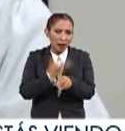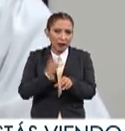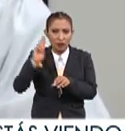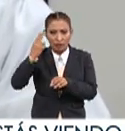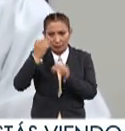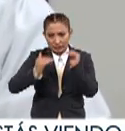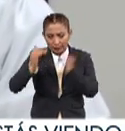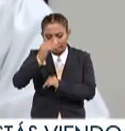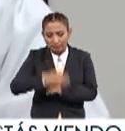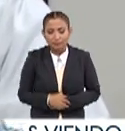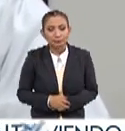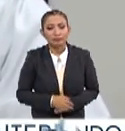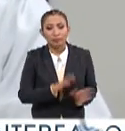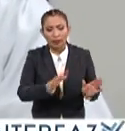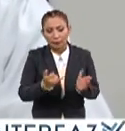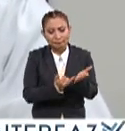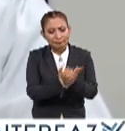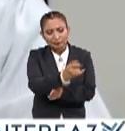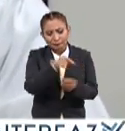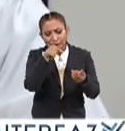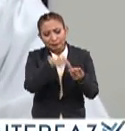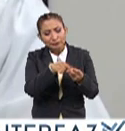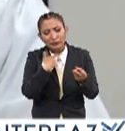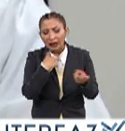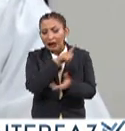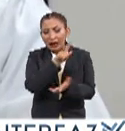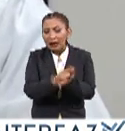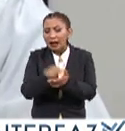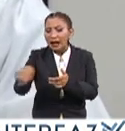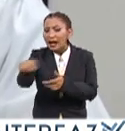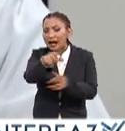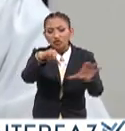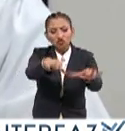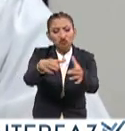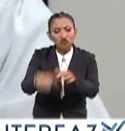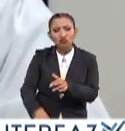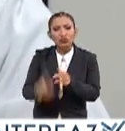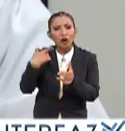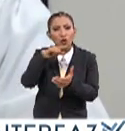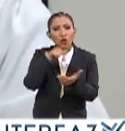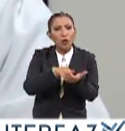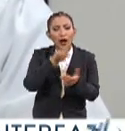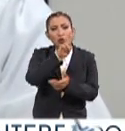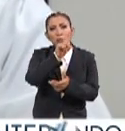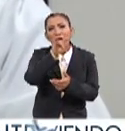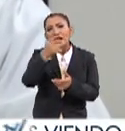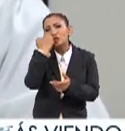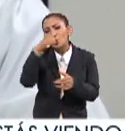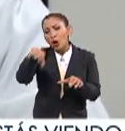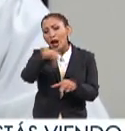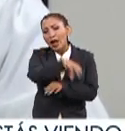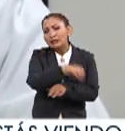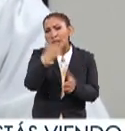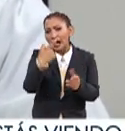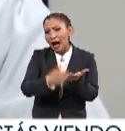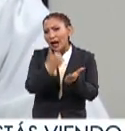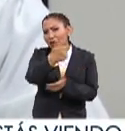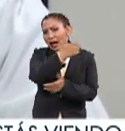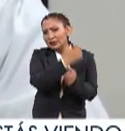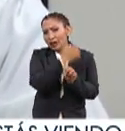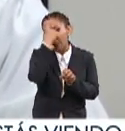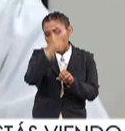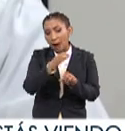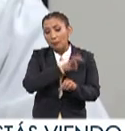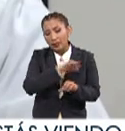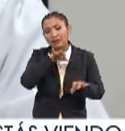superior. Definir la situación jurídica de las unidades UPN en los estados, para que puedan operar